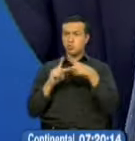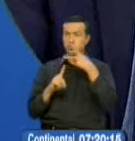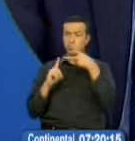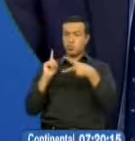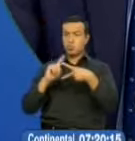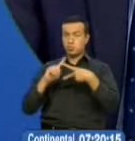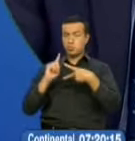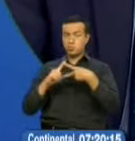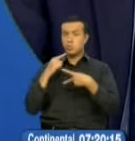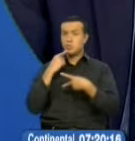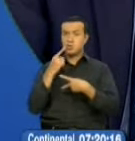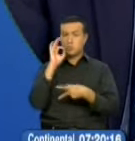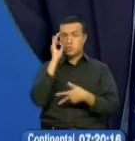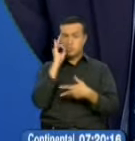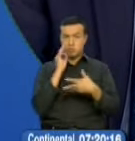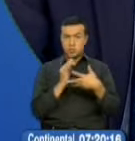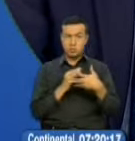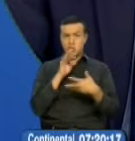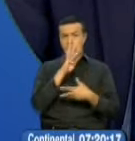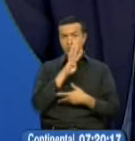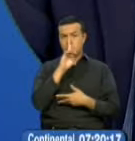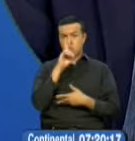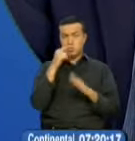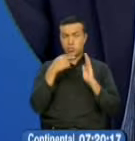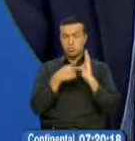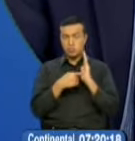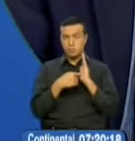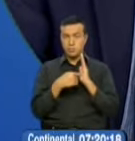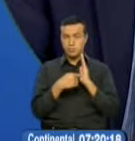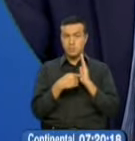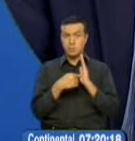Uno, que se cuente los 41.000